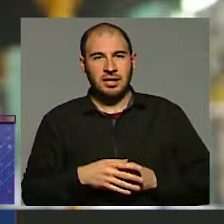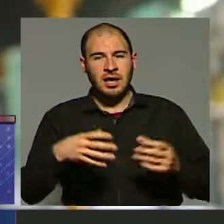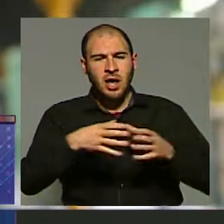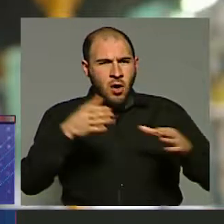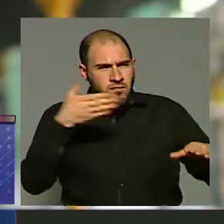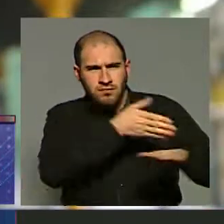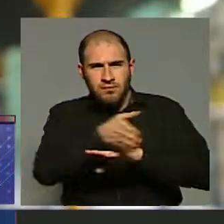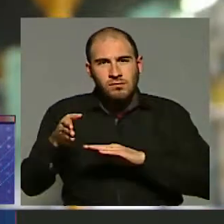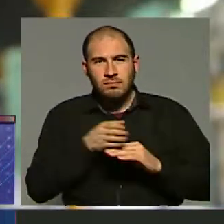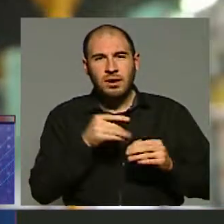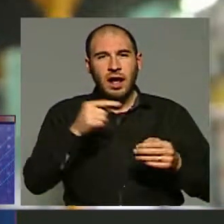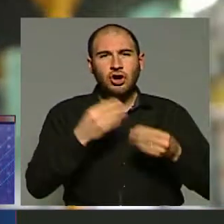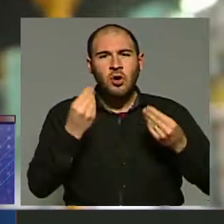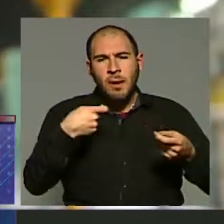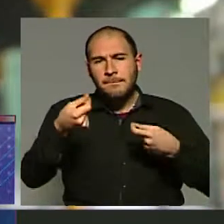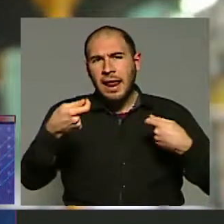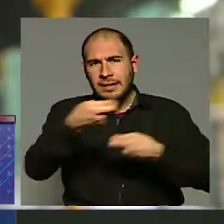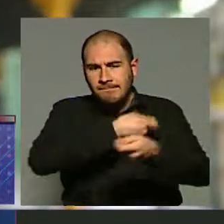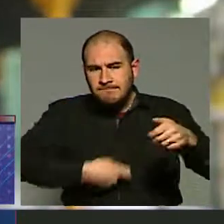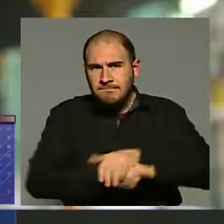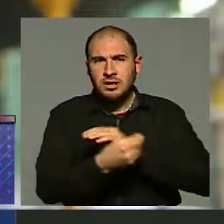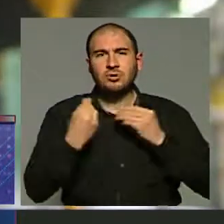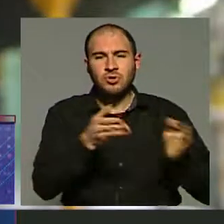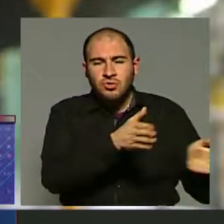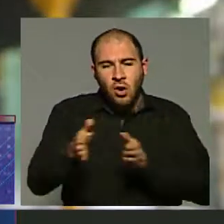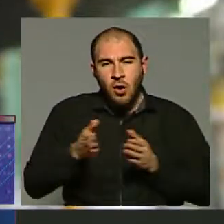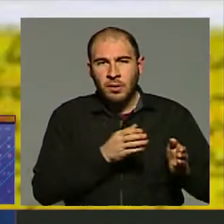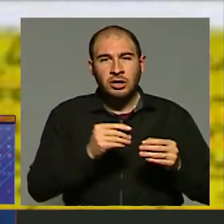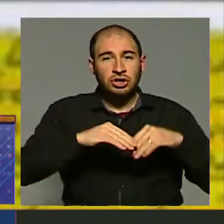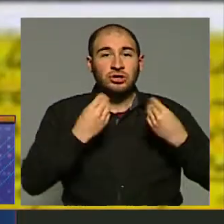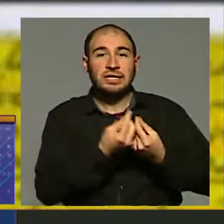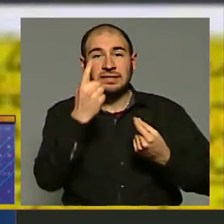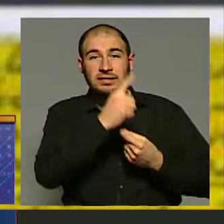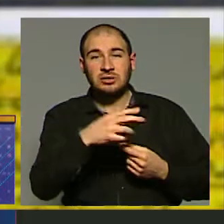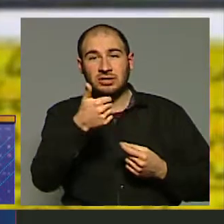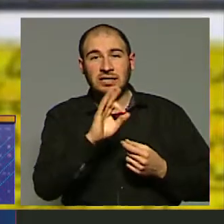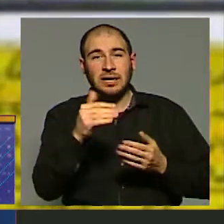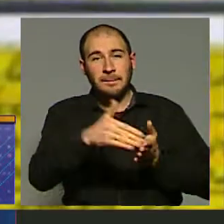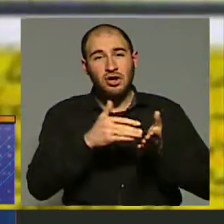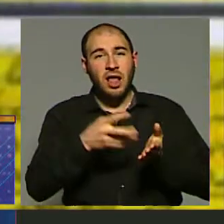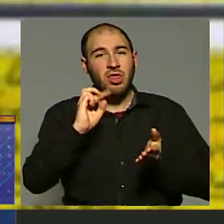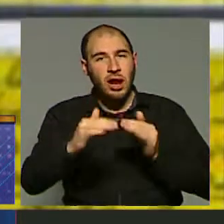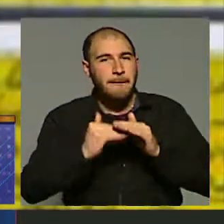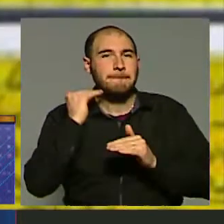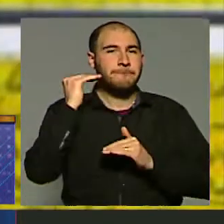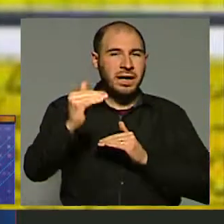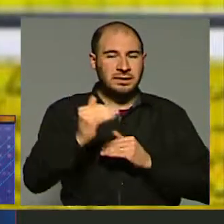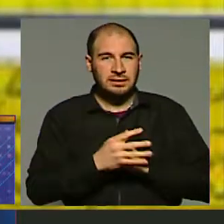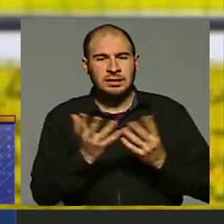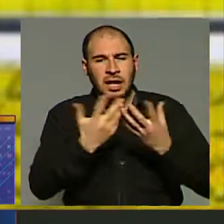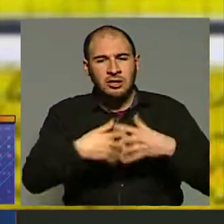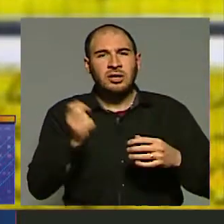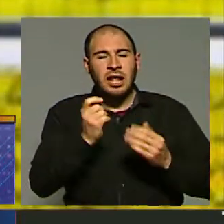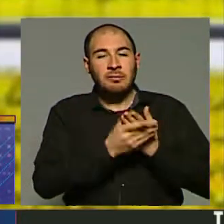megaoperativo busca reconstruir el circuito de las coimas que podrían superar los 160 millones de dólares y que involucra